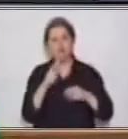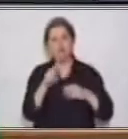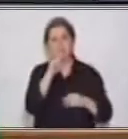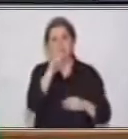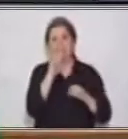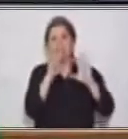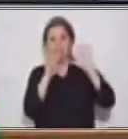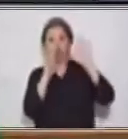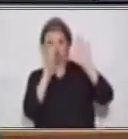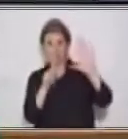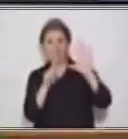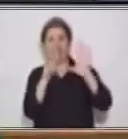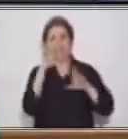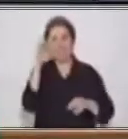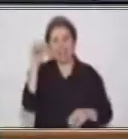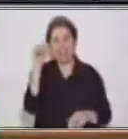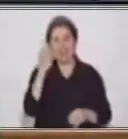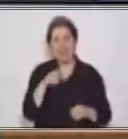Entonces, si le resto 8,